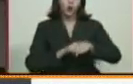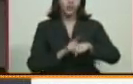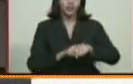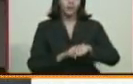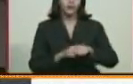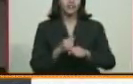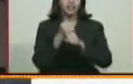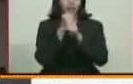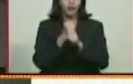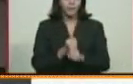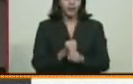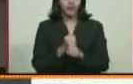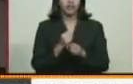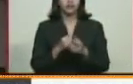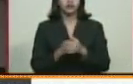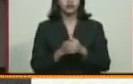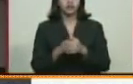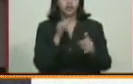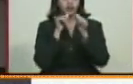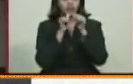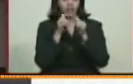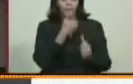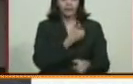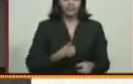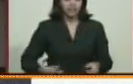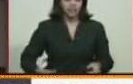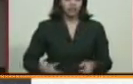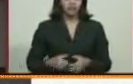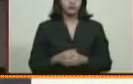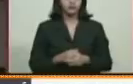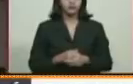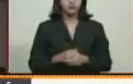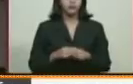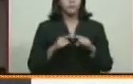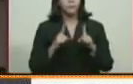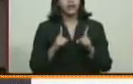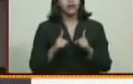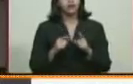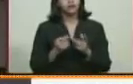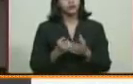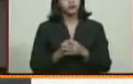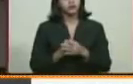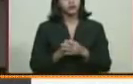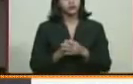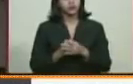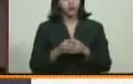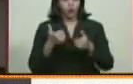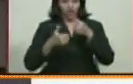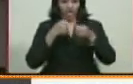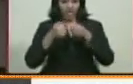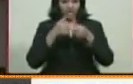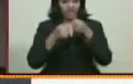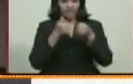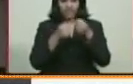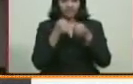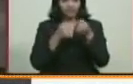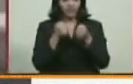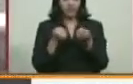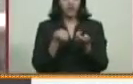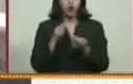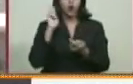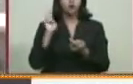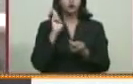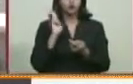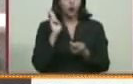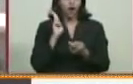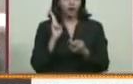de los anuncios del presidente de la República en materia económica. Pero nos escribe un usuario, hemos recibido bastantes mensajes el día de hoy,